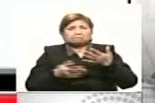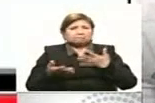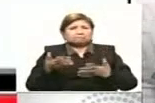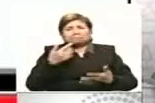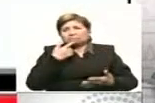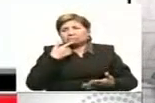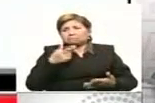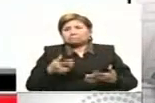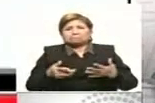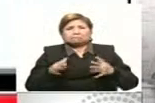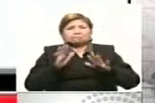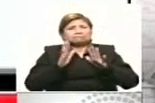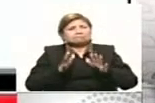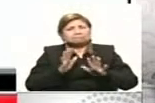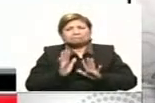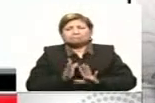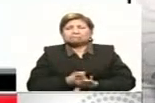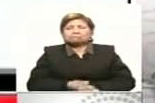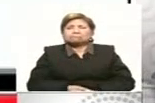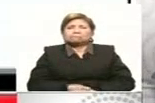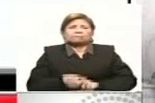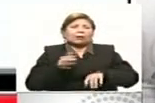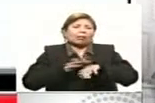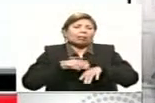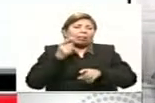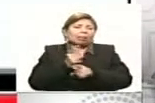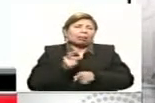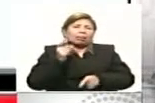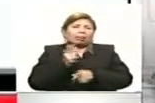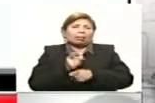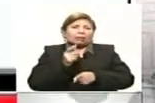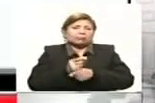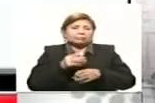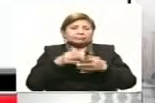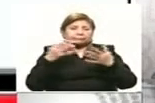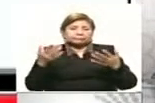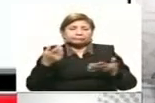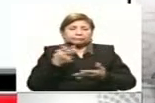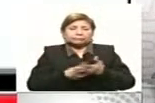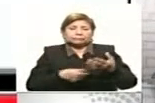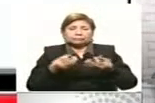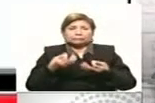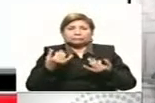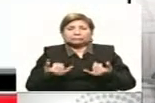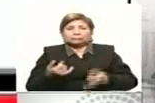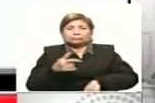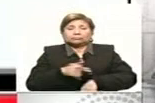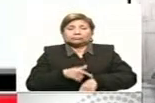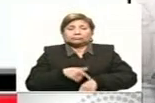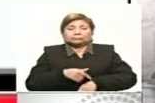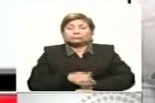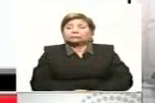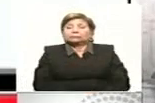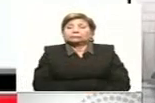de que deje de ser una amenaza constante y no distraiga tantos recursos como hasta el momento, ¿no?